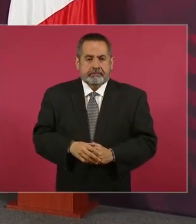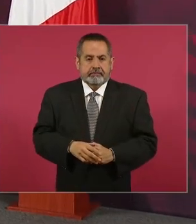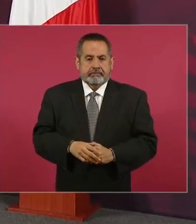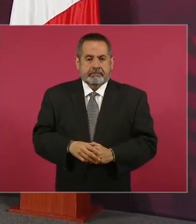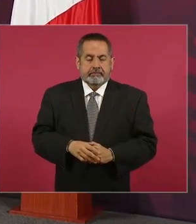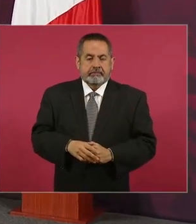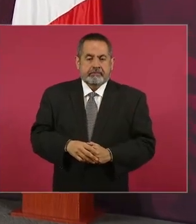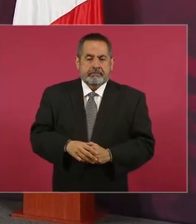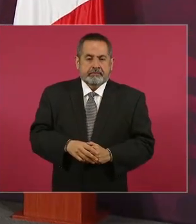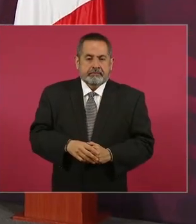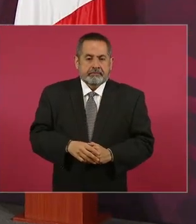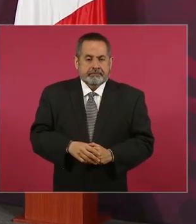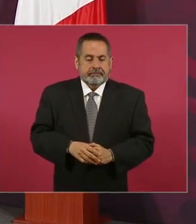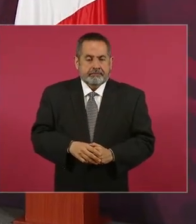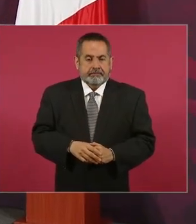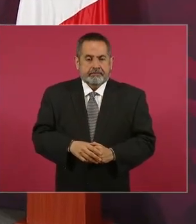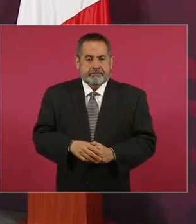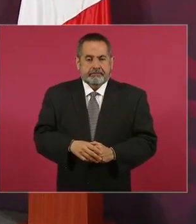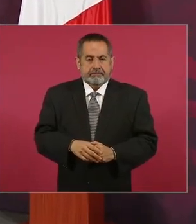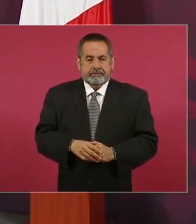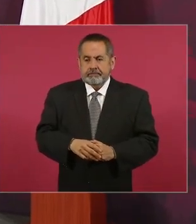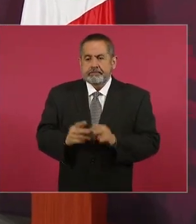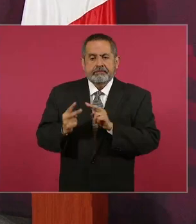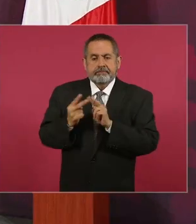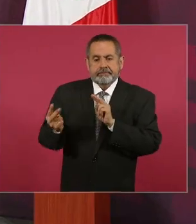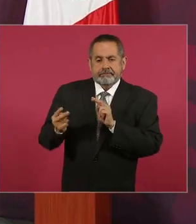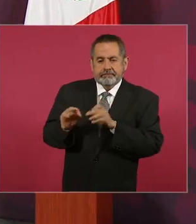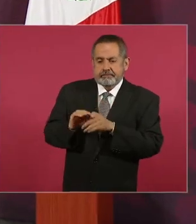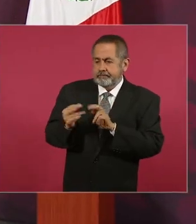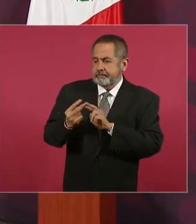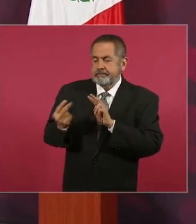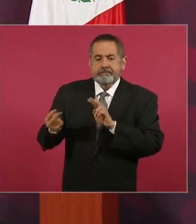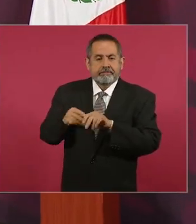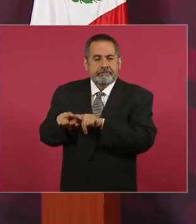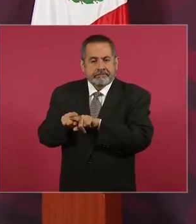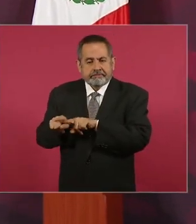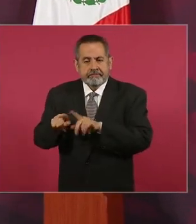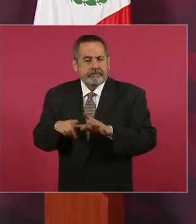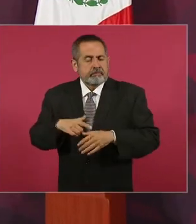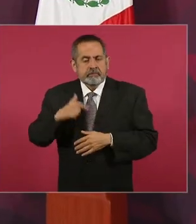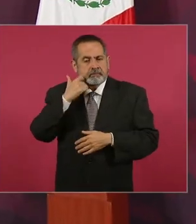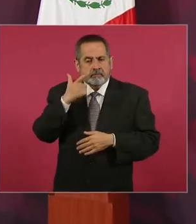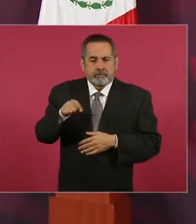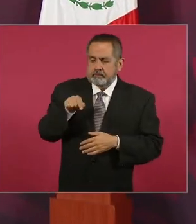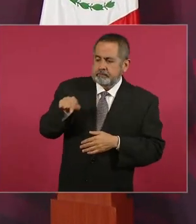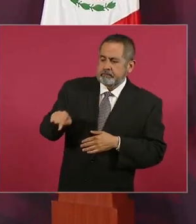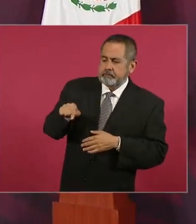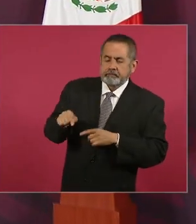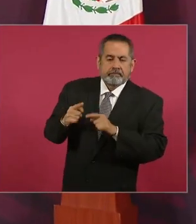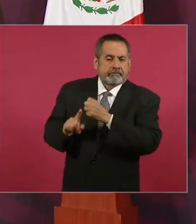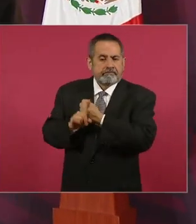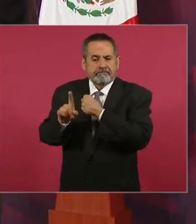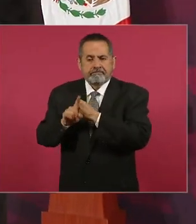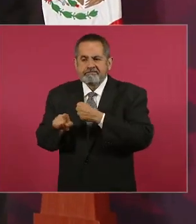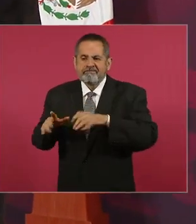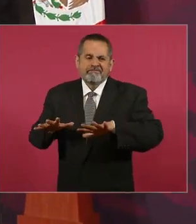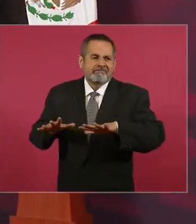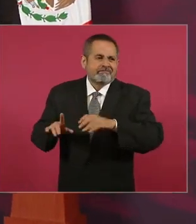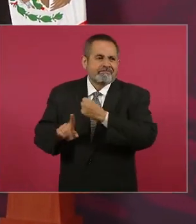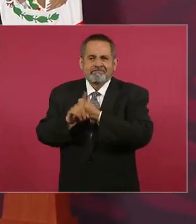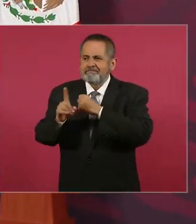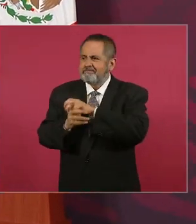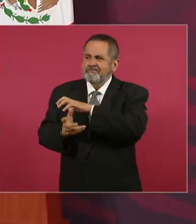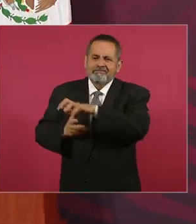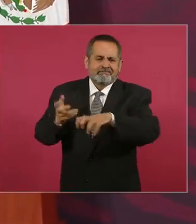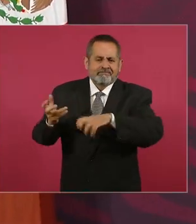Y son nuestros vecinos, son nuestros hermanos. No queremos que haya inestabilidad